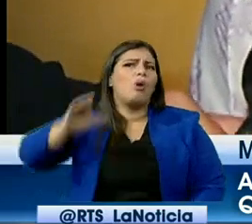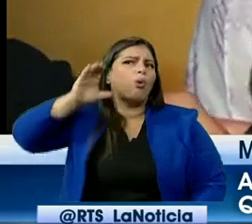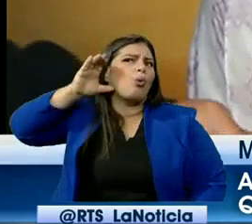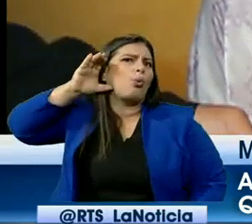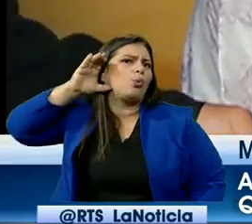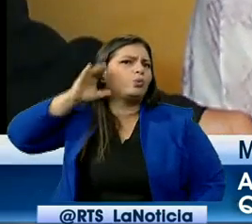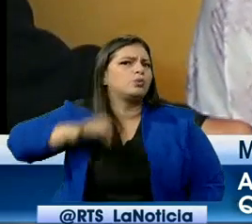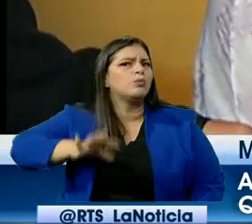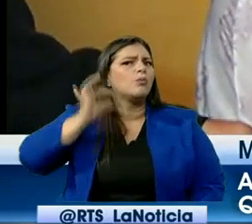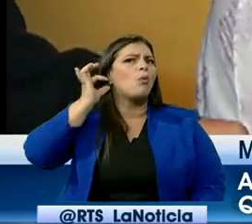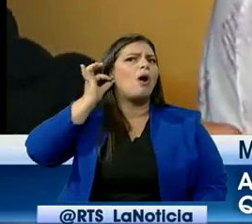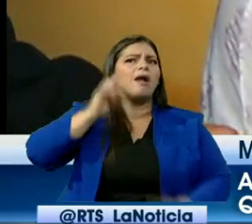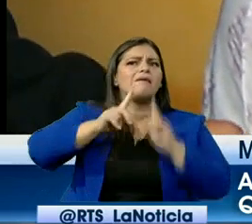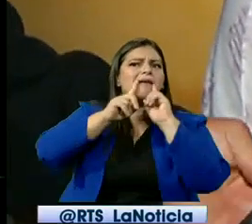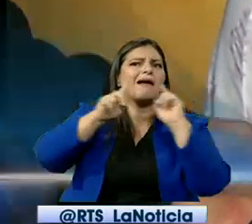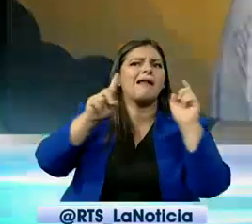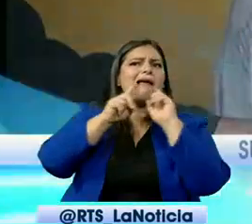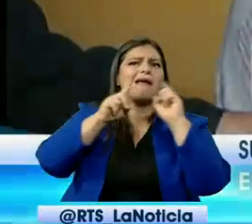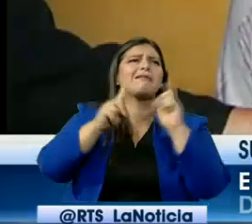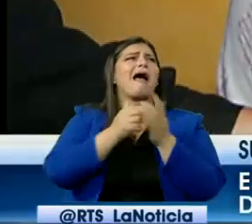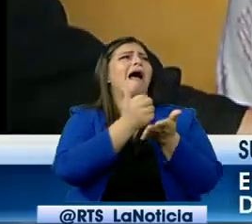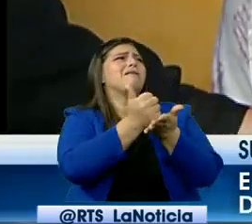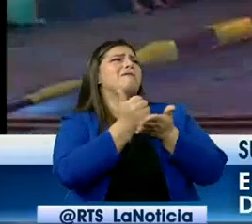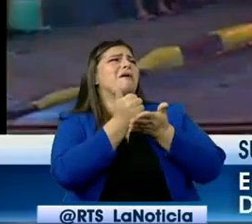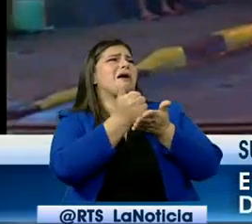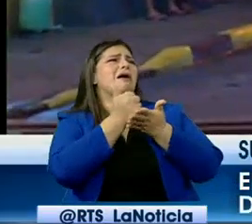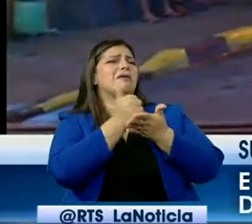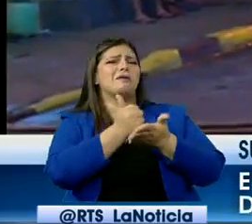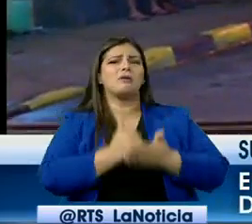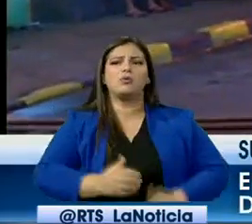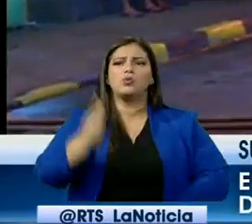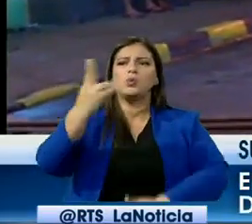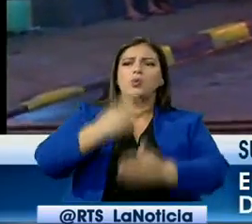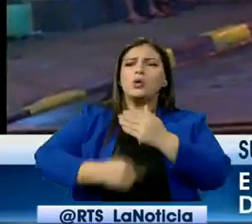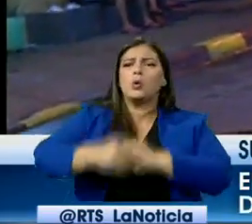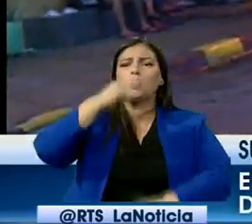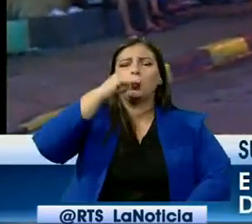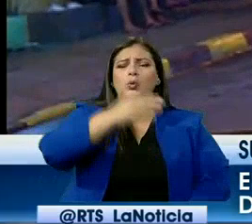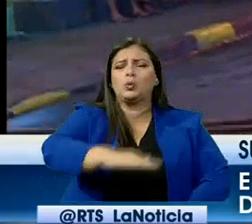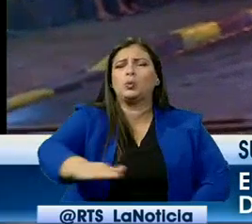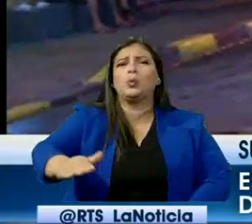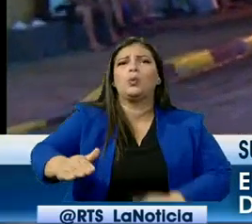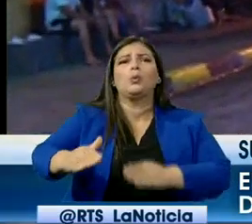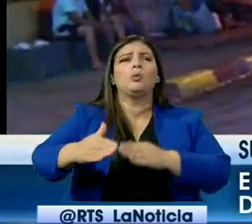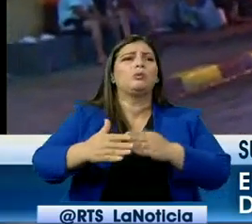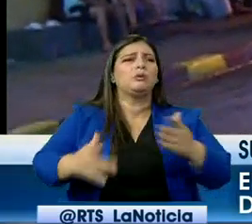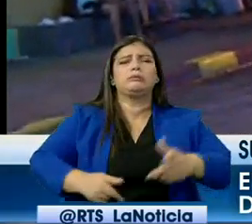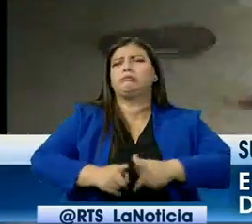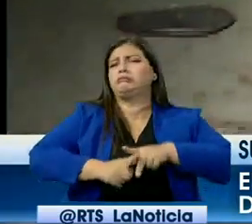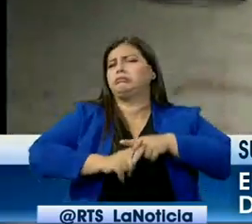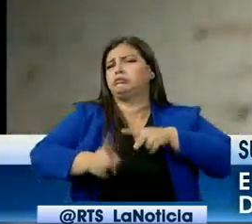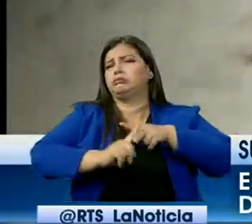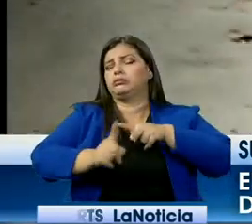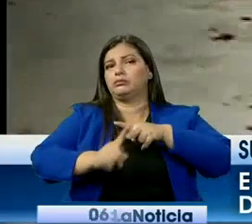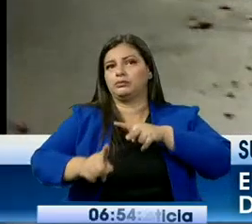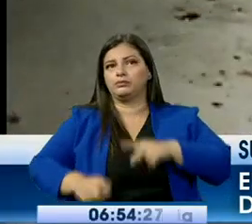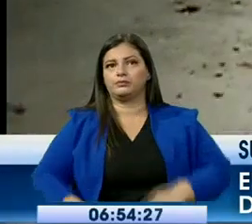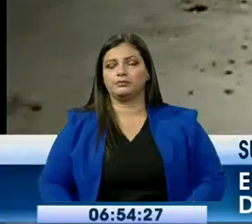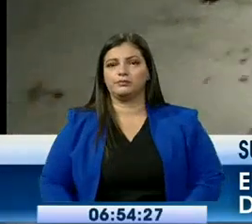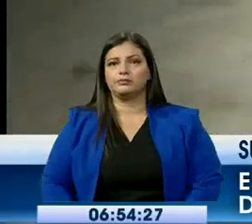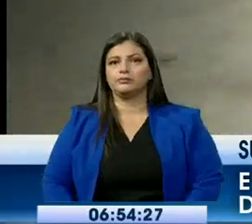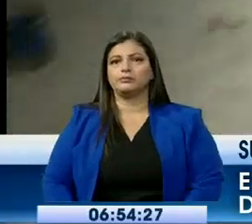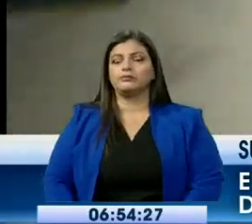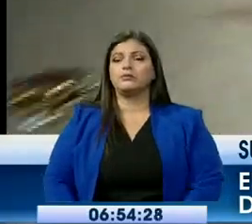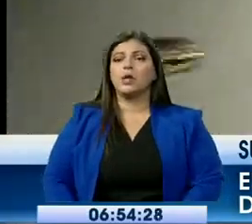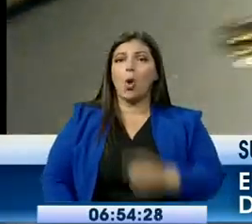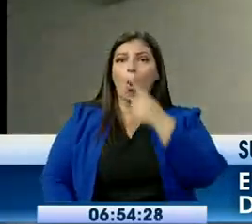auxilio, todo eso. Los niños salieron corriendo. Dice que puede ser celo, porque se le encontró algunos mensajes. Estaba bien grave, se mantenía